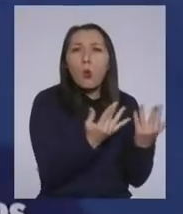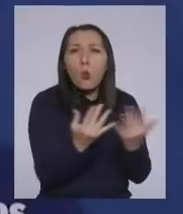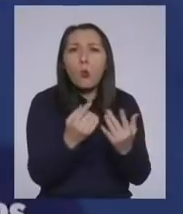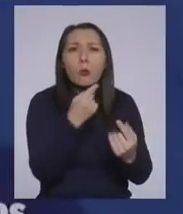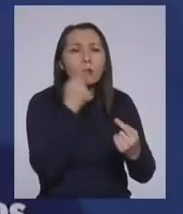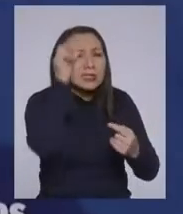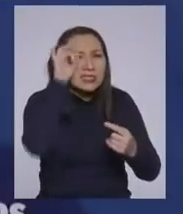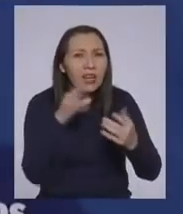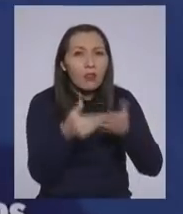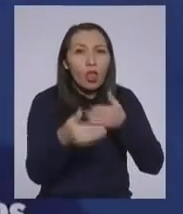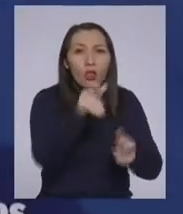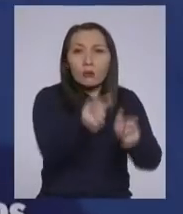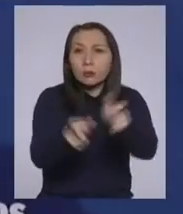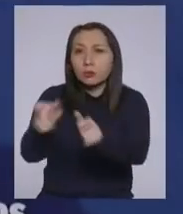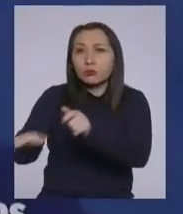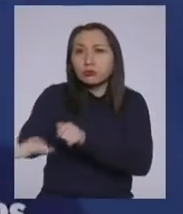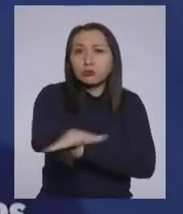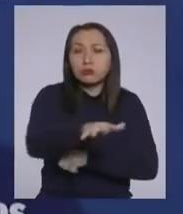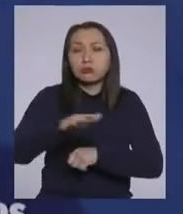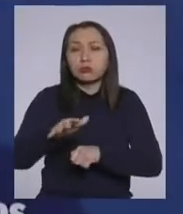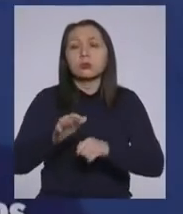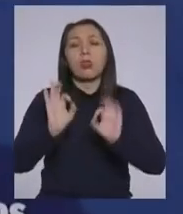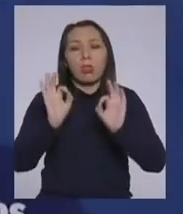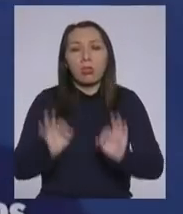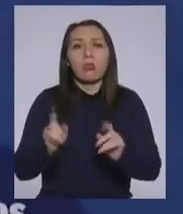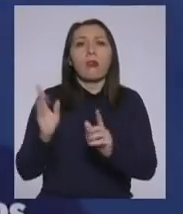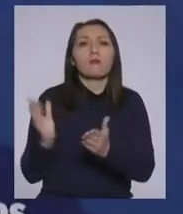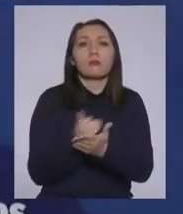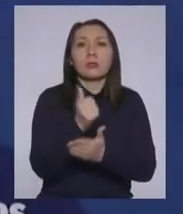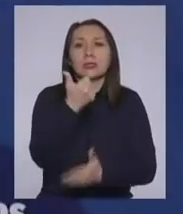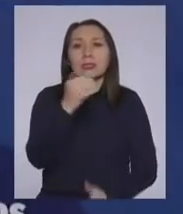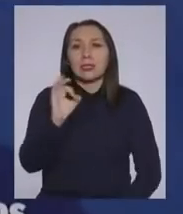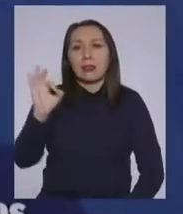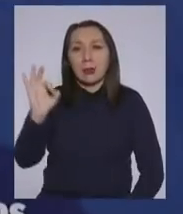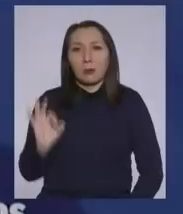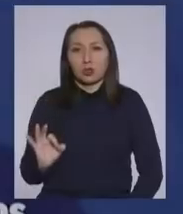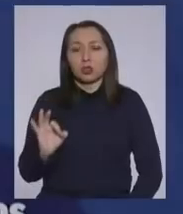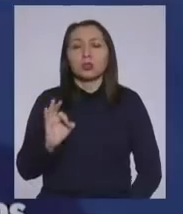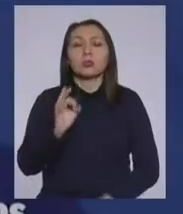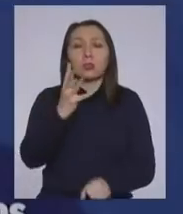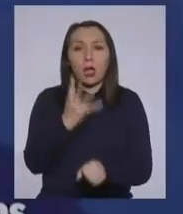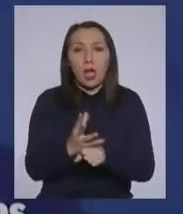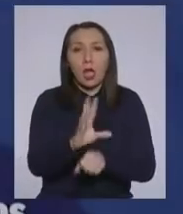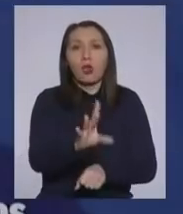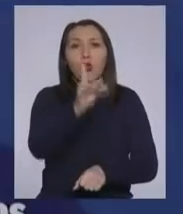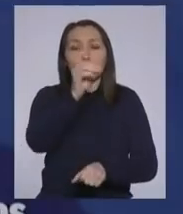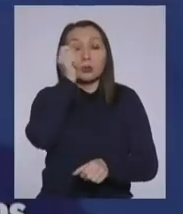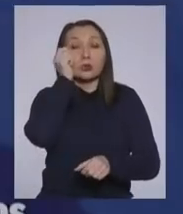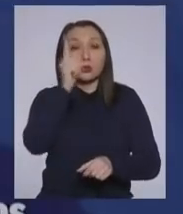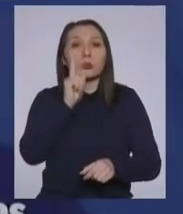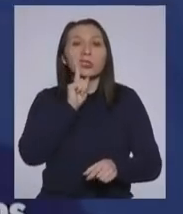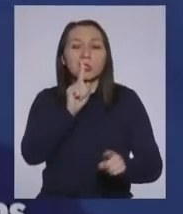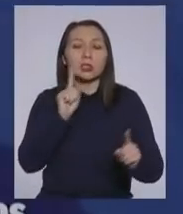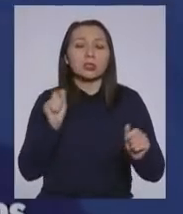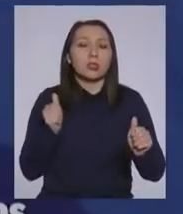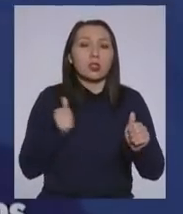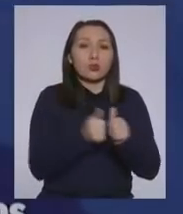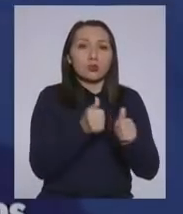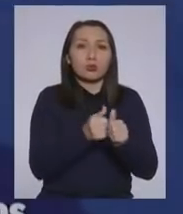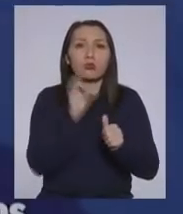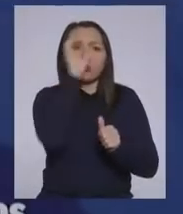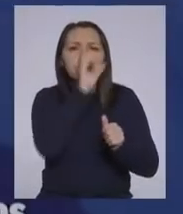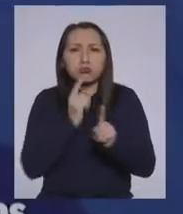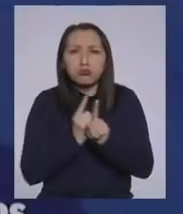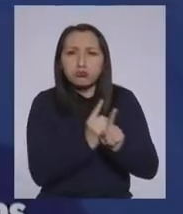trazabilidad logre por lo menos el 60% de los casos que son contactos en